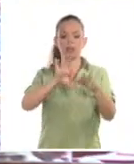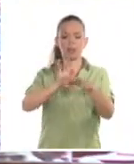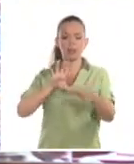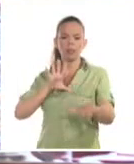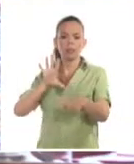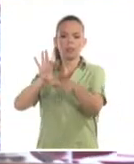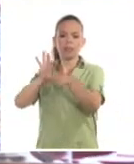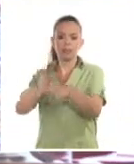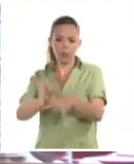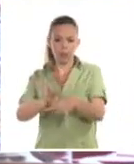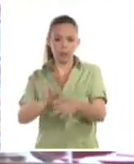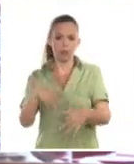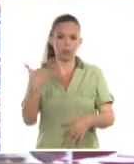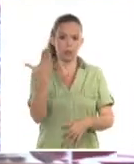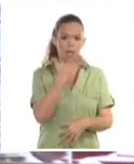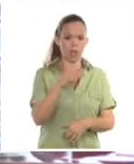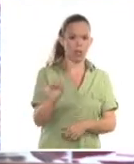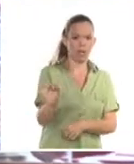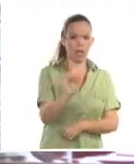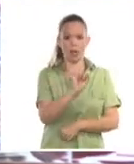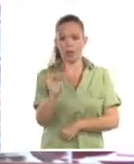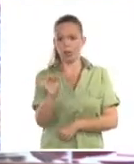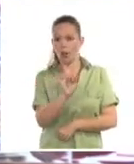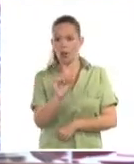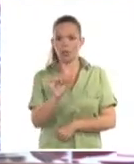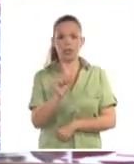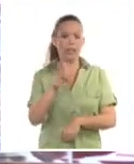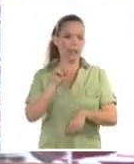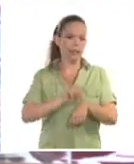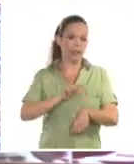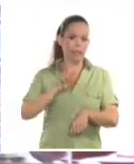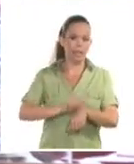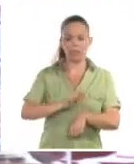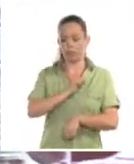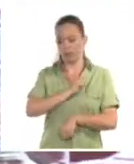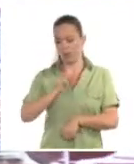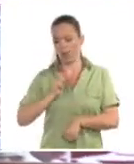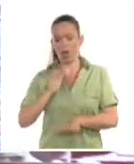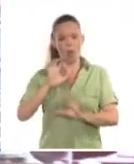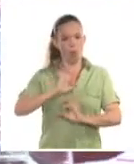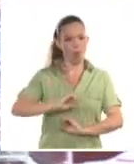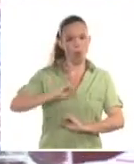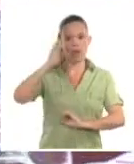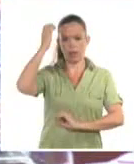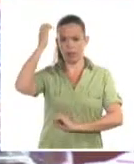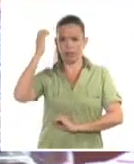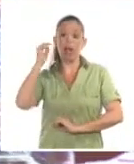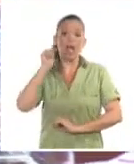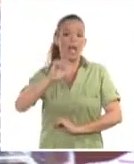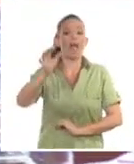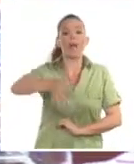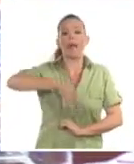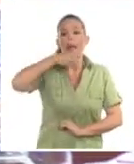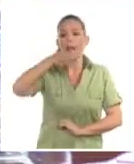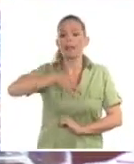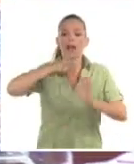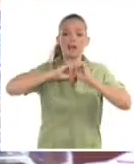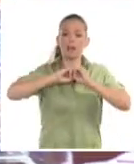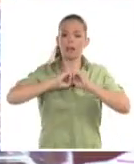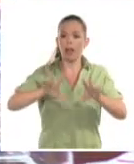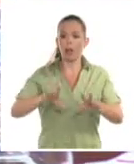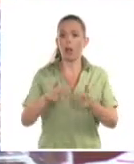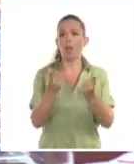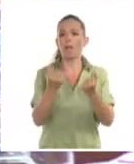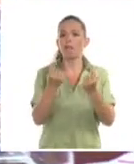este caso los transportistas ya sean estatales o privados eh Y dejar claro Cuáles son los precios establecidos